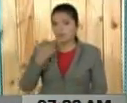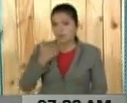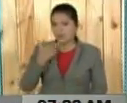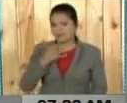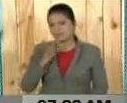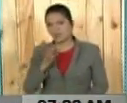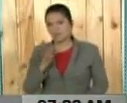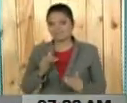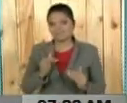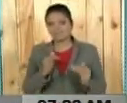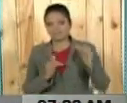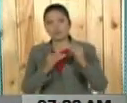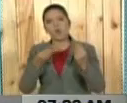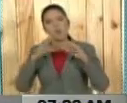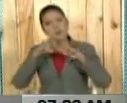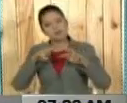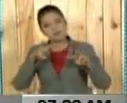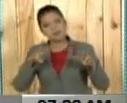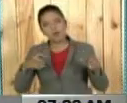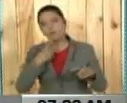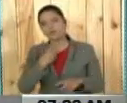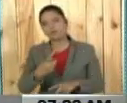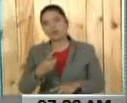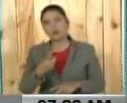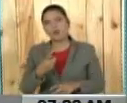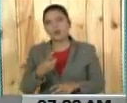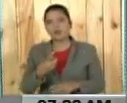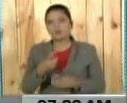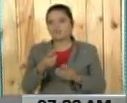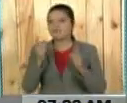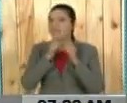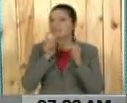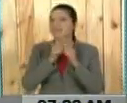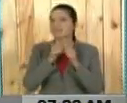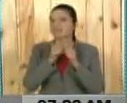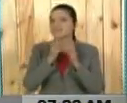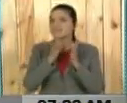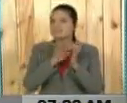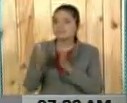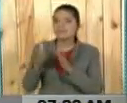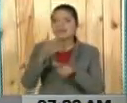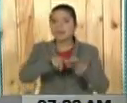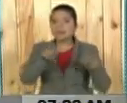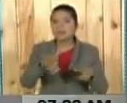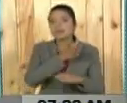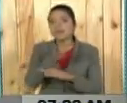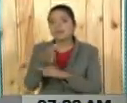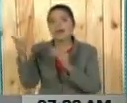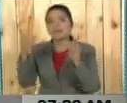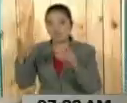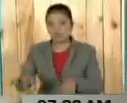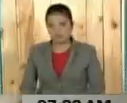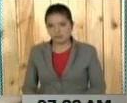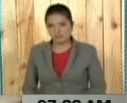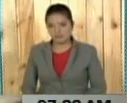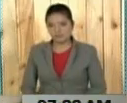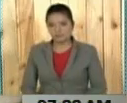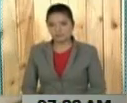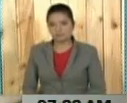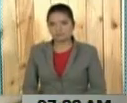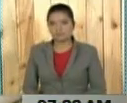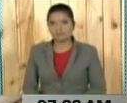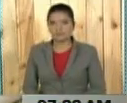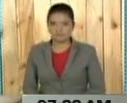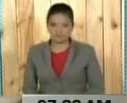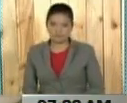¿Cómo podríamos nosotros analizar eso que él llama costo político a quienes están asistiendo a la mesa de diálogo? Bueno, un costo político